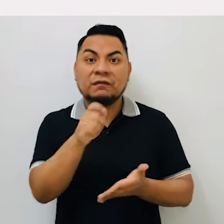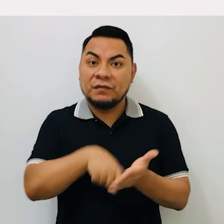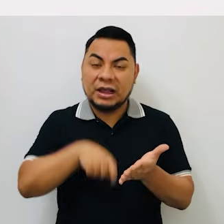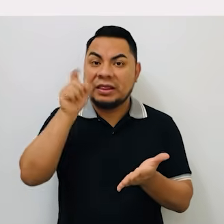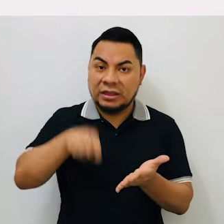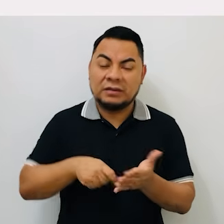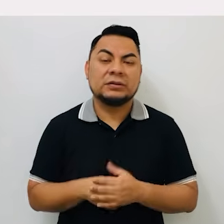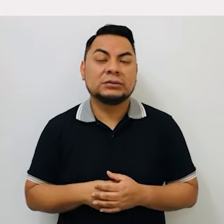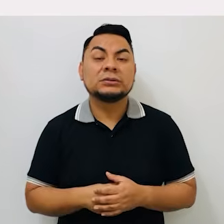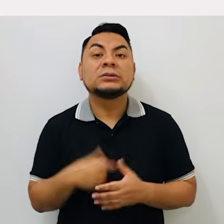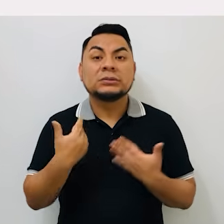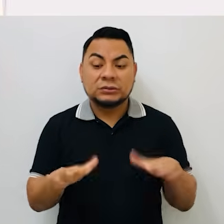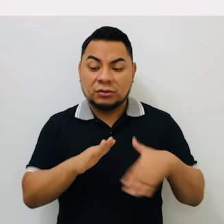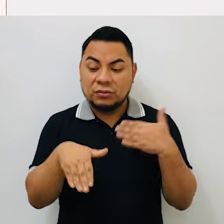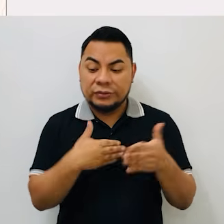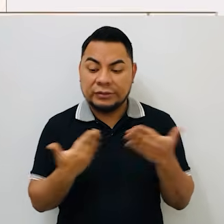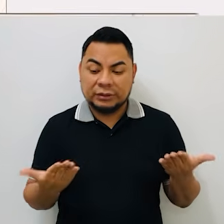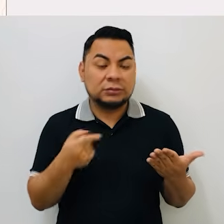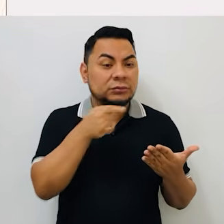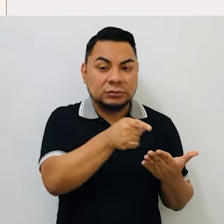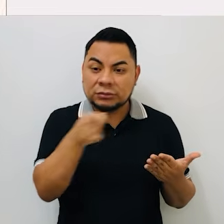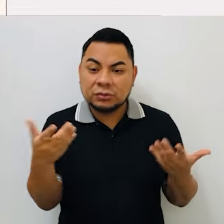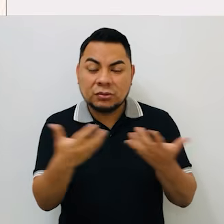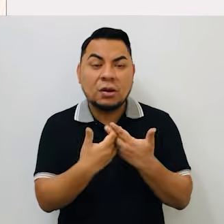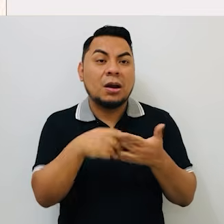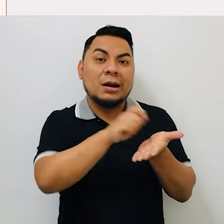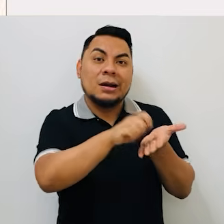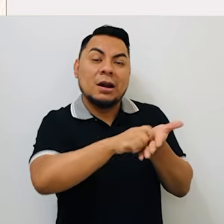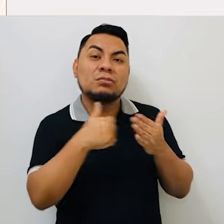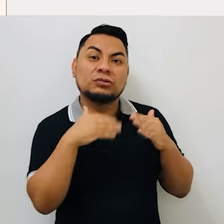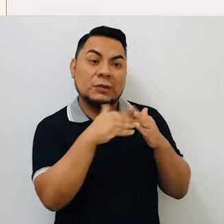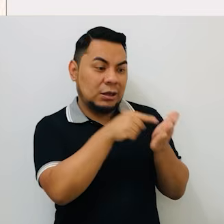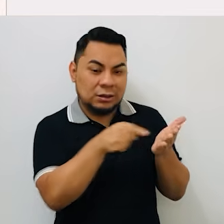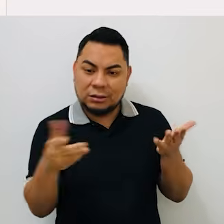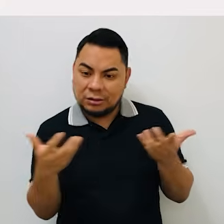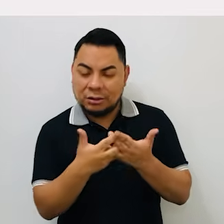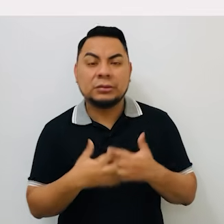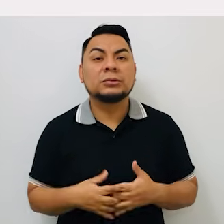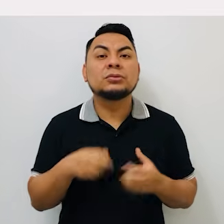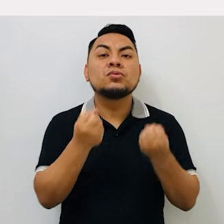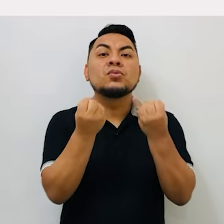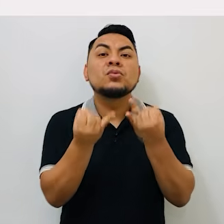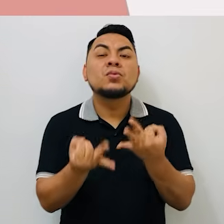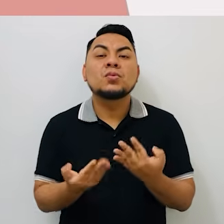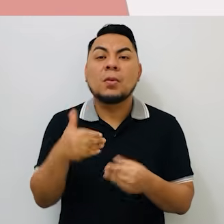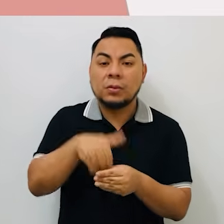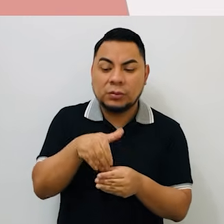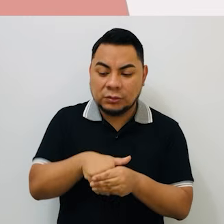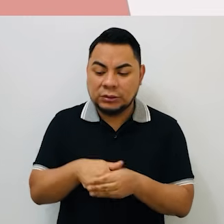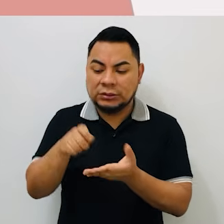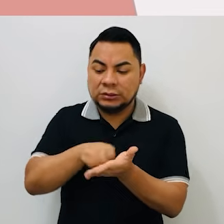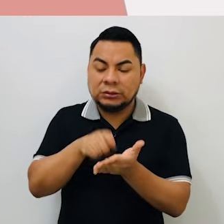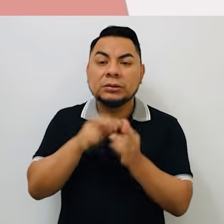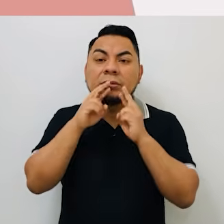el presidente de mesa. Se escrutan las cédulas usando las hojas borrador municipales. Se suman los